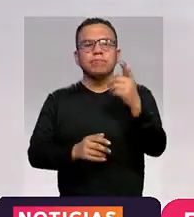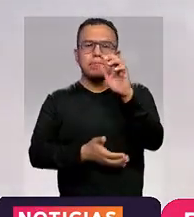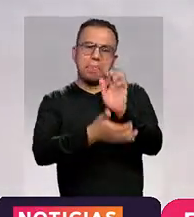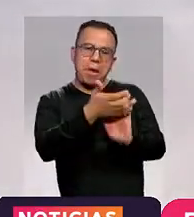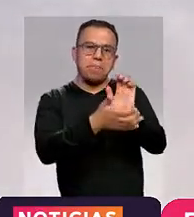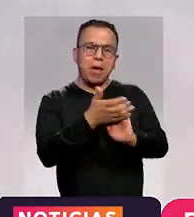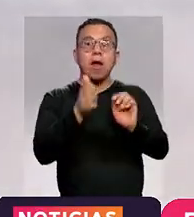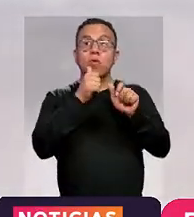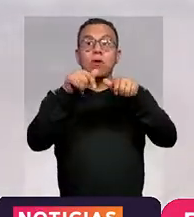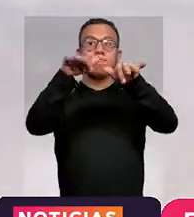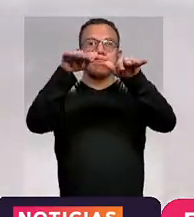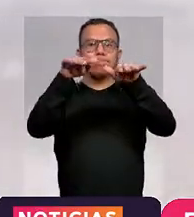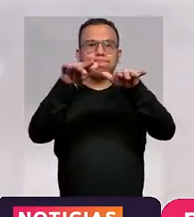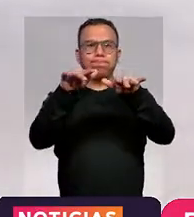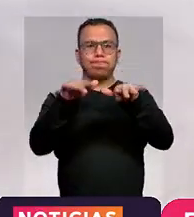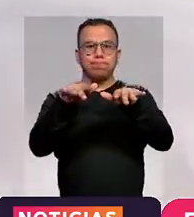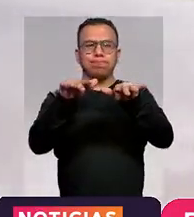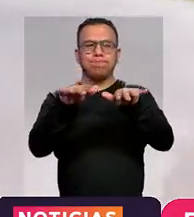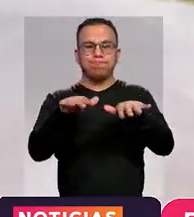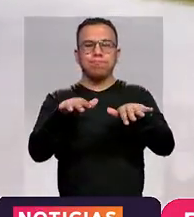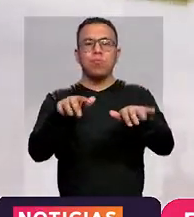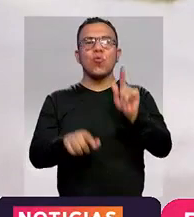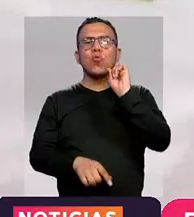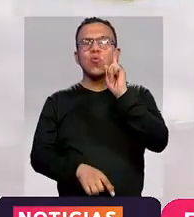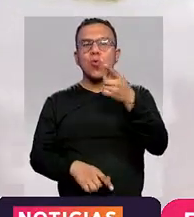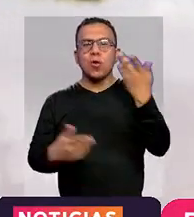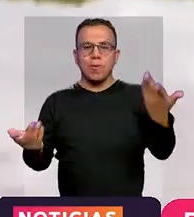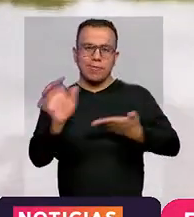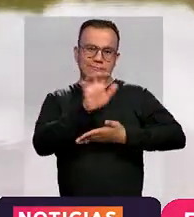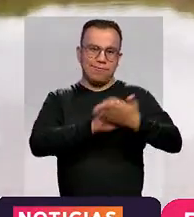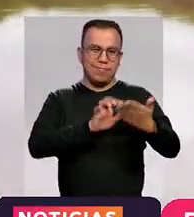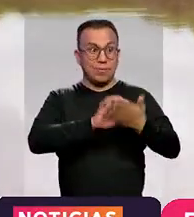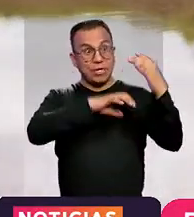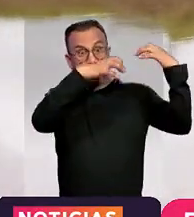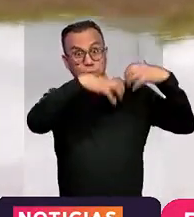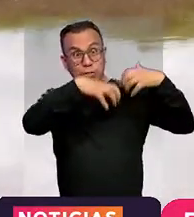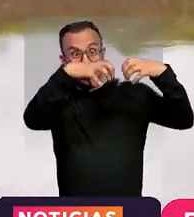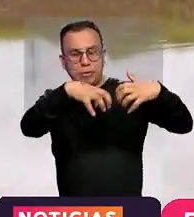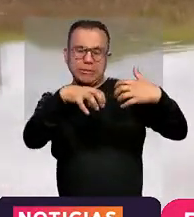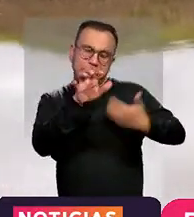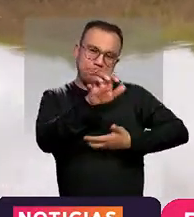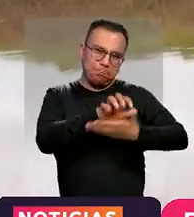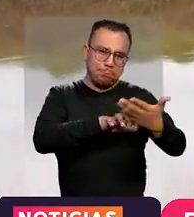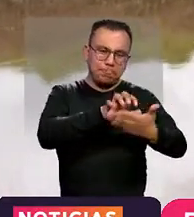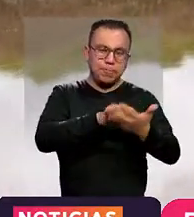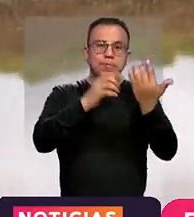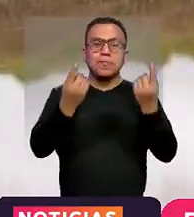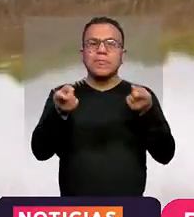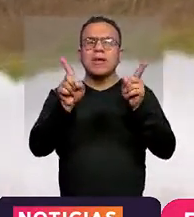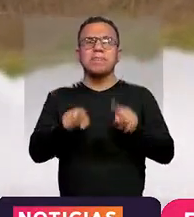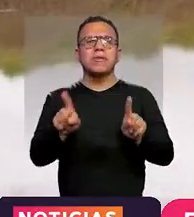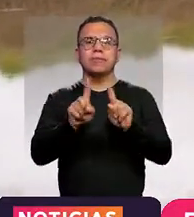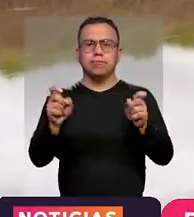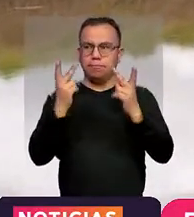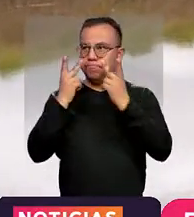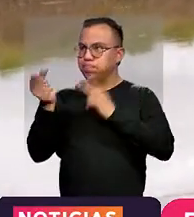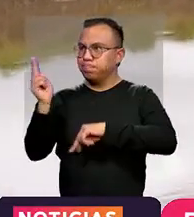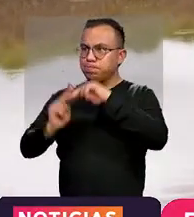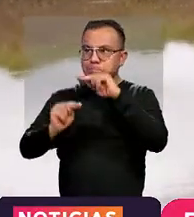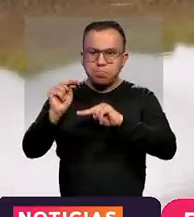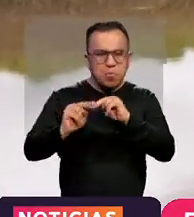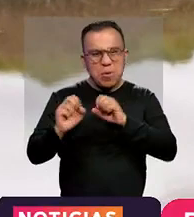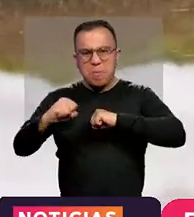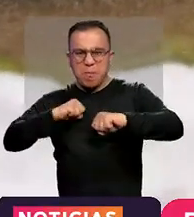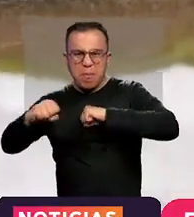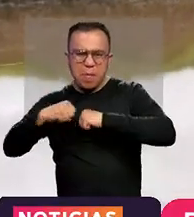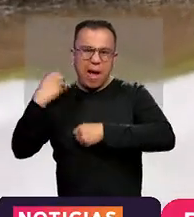disminuido los niveles del río por cuenta de la disminución de las lluvias. También podemos observar que las obras de mitigación